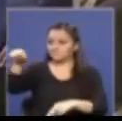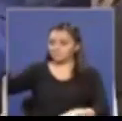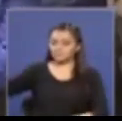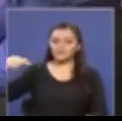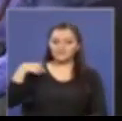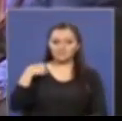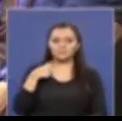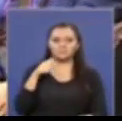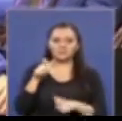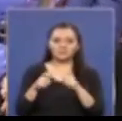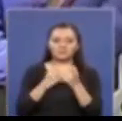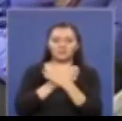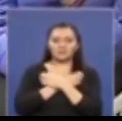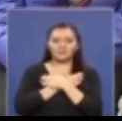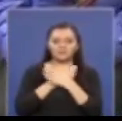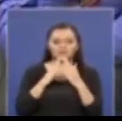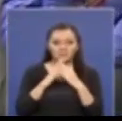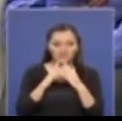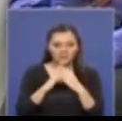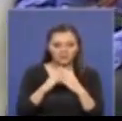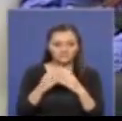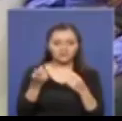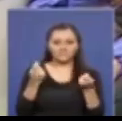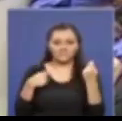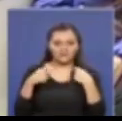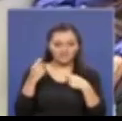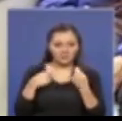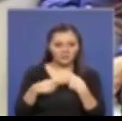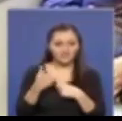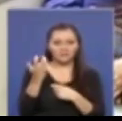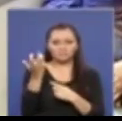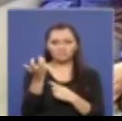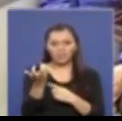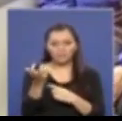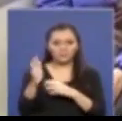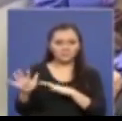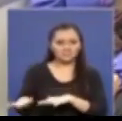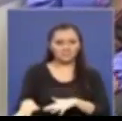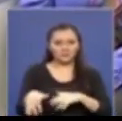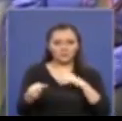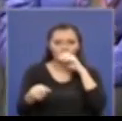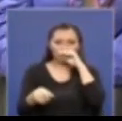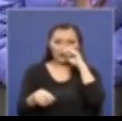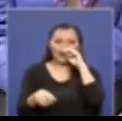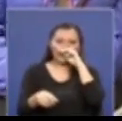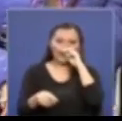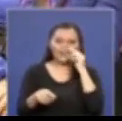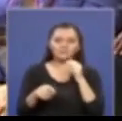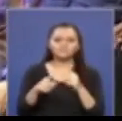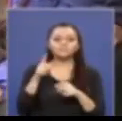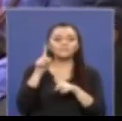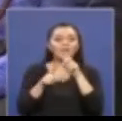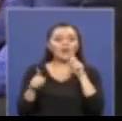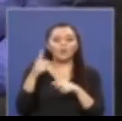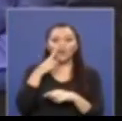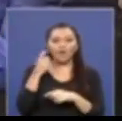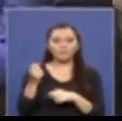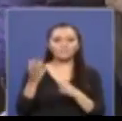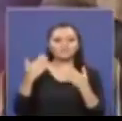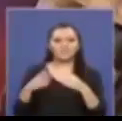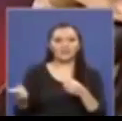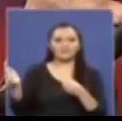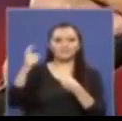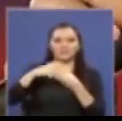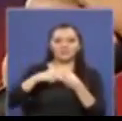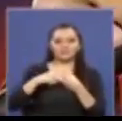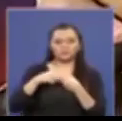Rosero. Amas de casa, que ahora gracias a Dios se pueden afiliar a Seguridad Social. Y hay miles, e incluso algunos hombres, ¿eh? Porque qué bueno que